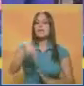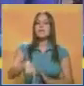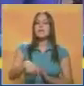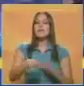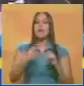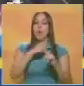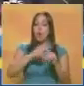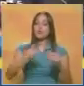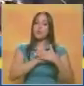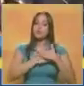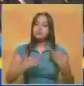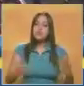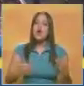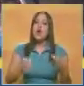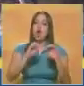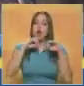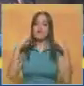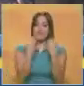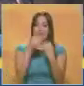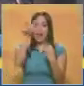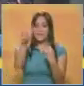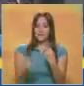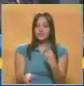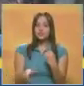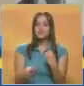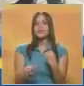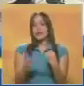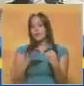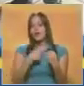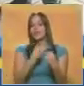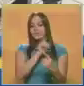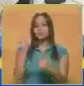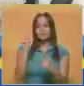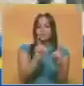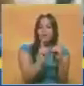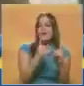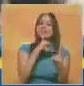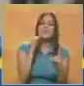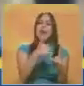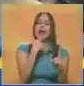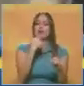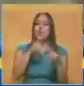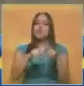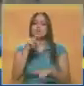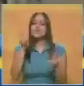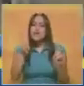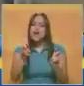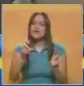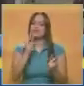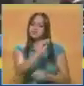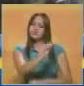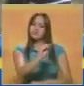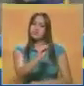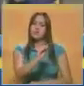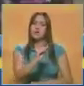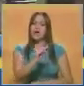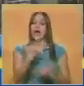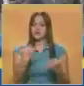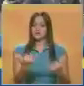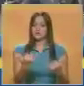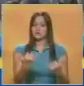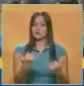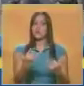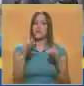ha puesto a disposición oficinas para que las personas se acerquen y denuncien cualquier situación irregular y así tomar